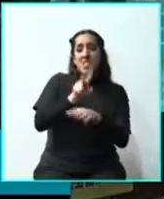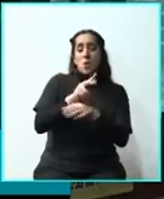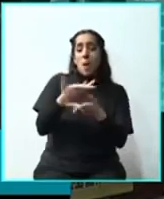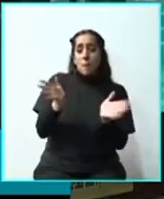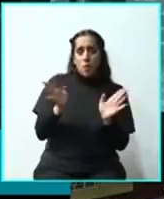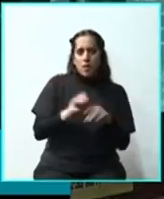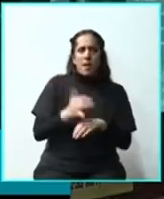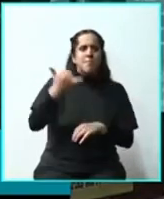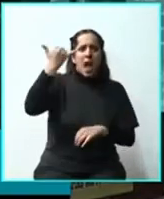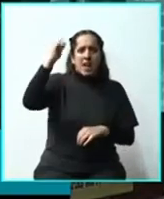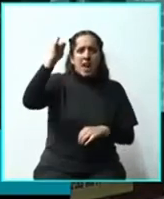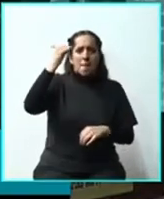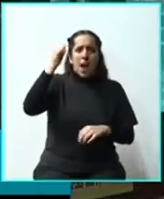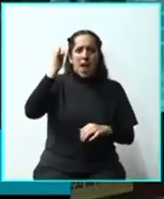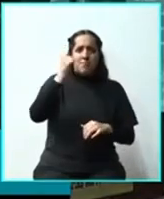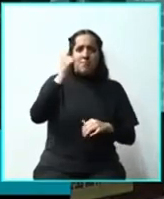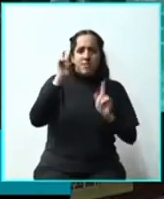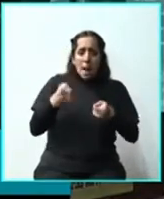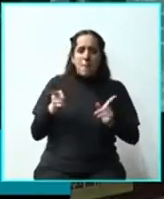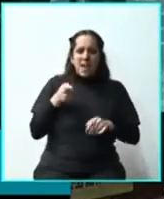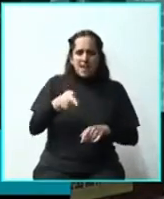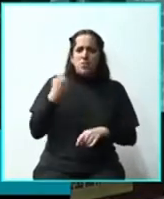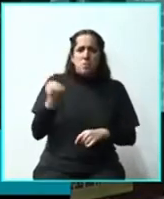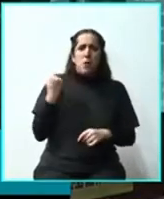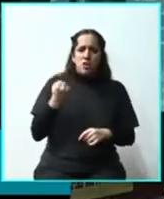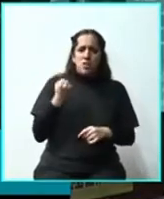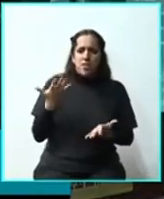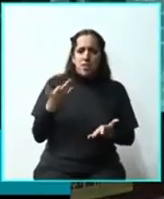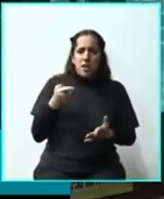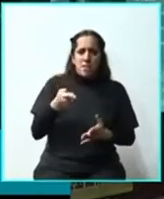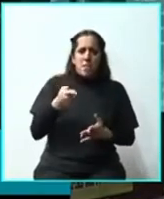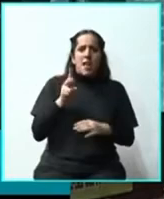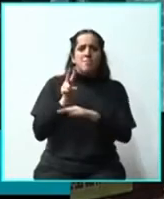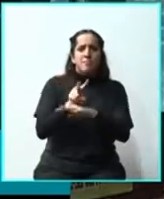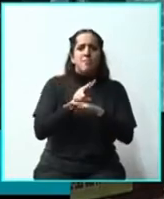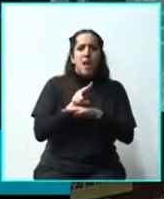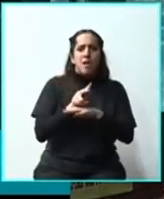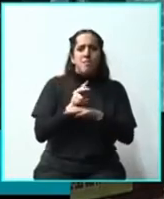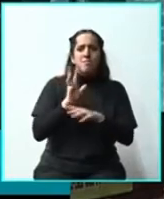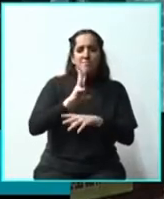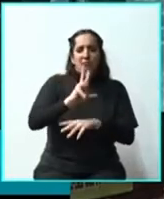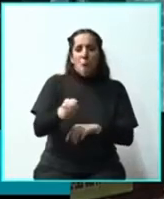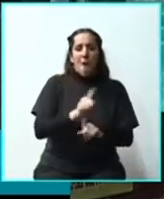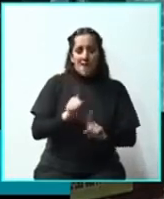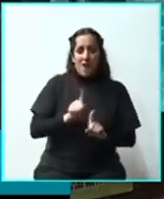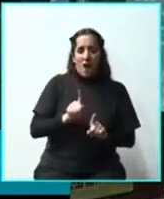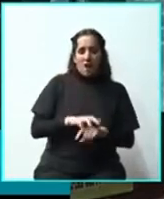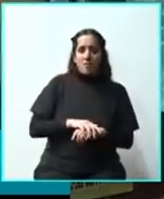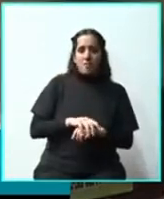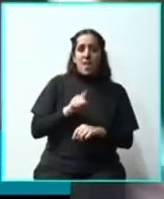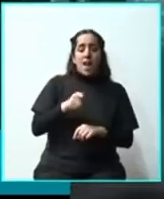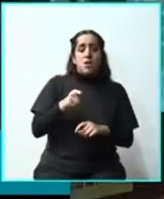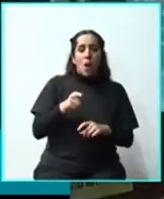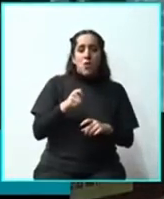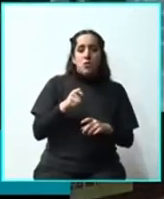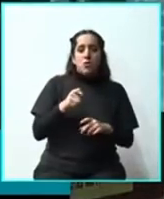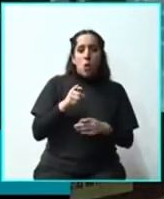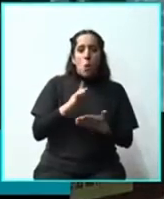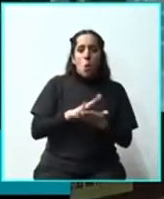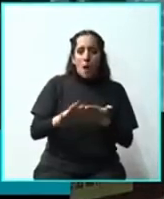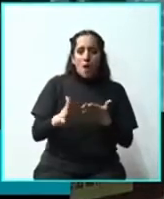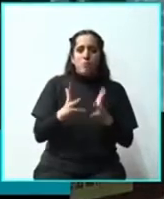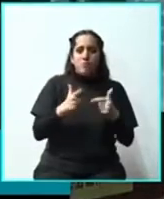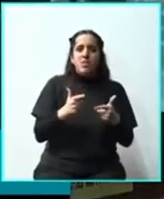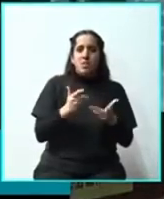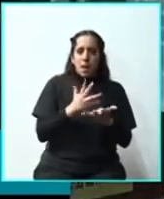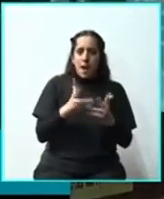Las cámaras también cumplen un rol primordial en la prevención del delito. Y los nuevos sistemas proveen